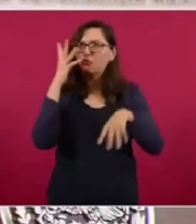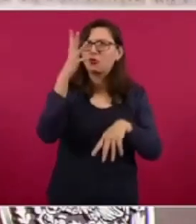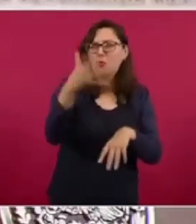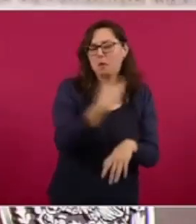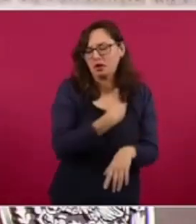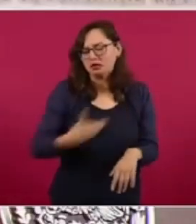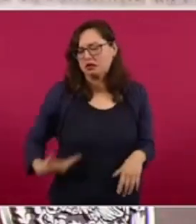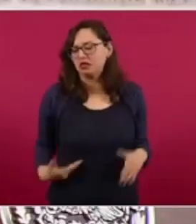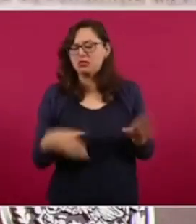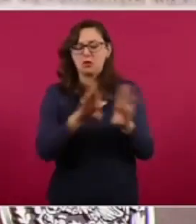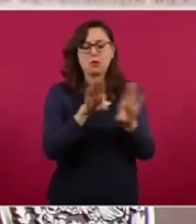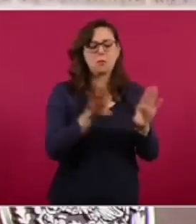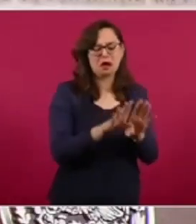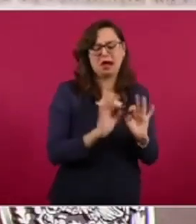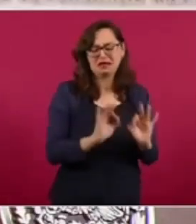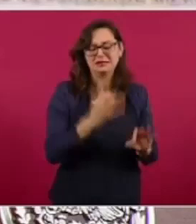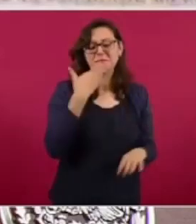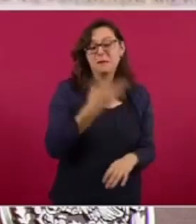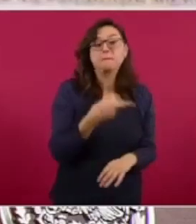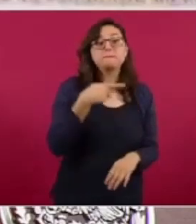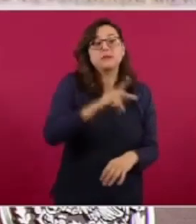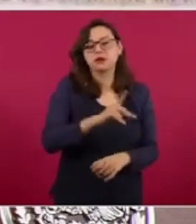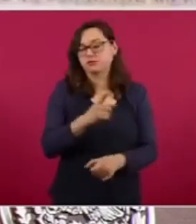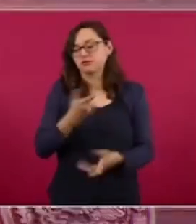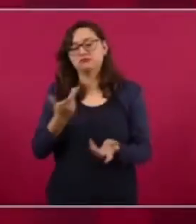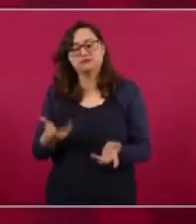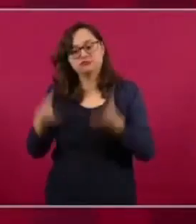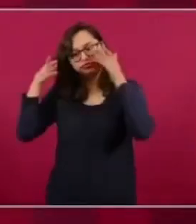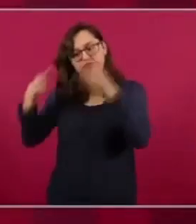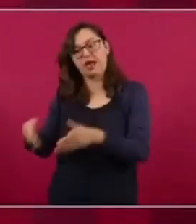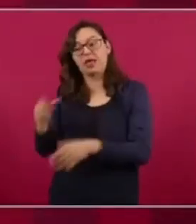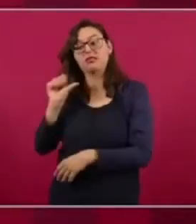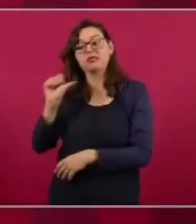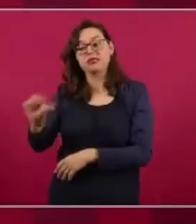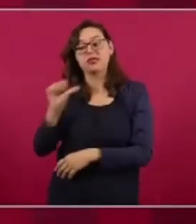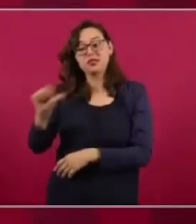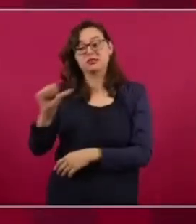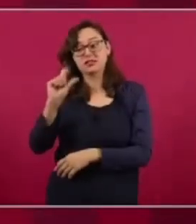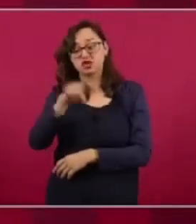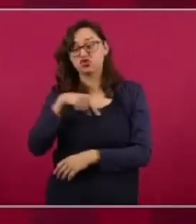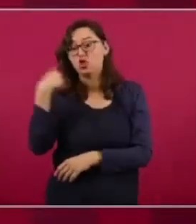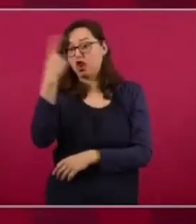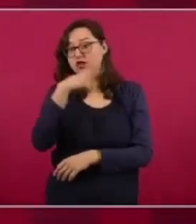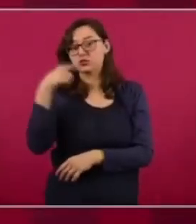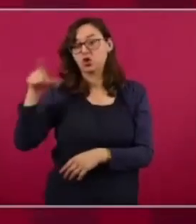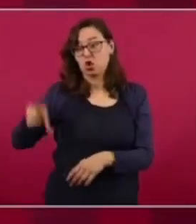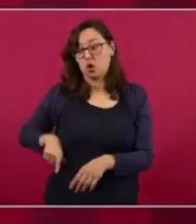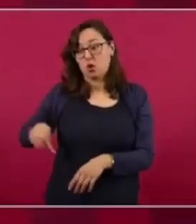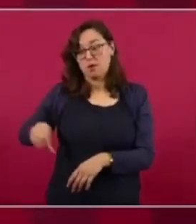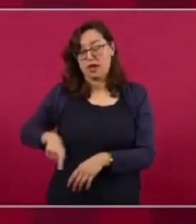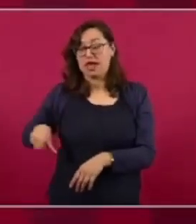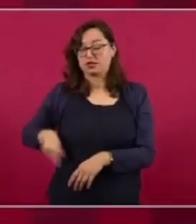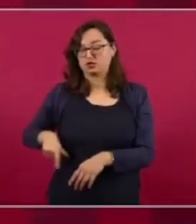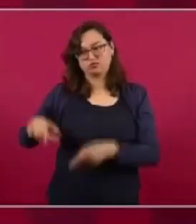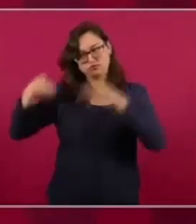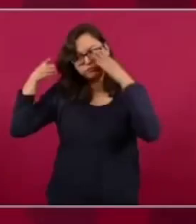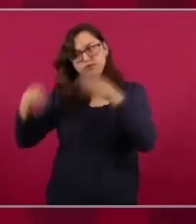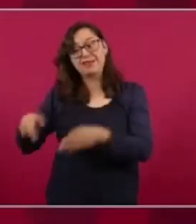que trabajar 16 horas en el gobierno y de las 8 que les quedan, de las 24 del